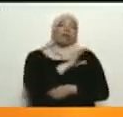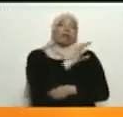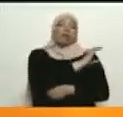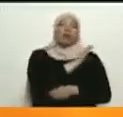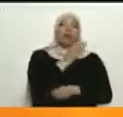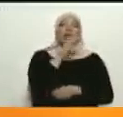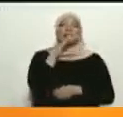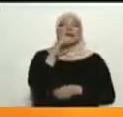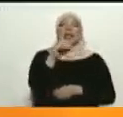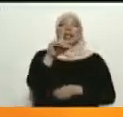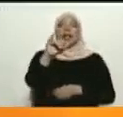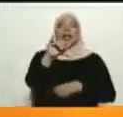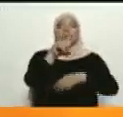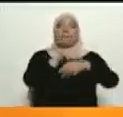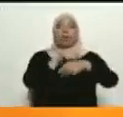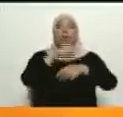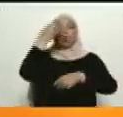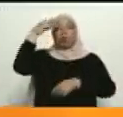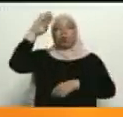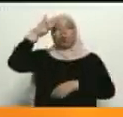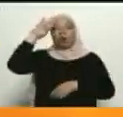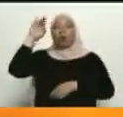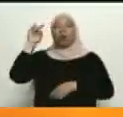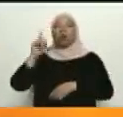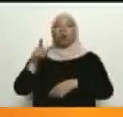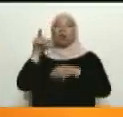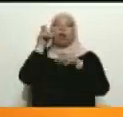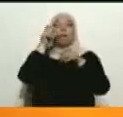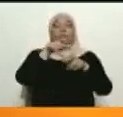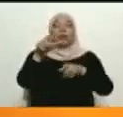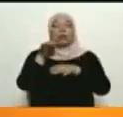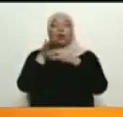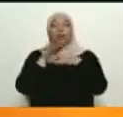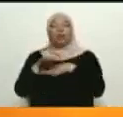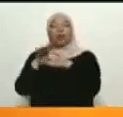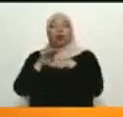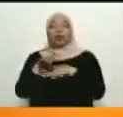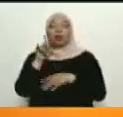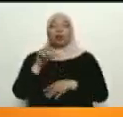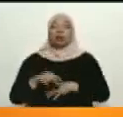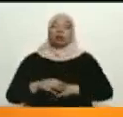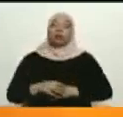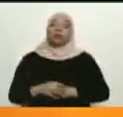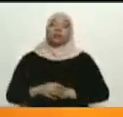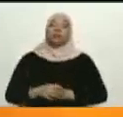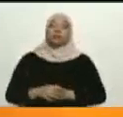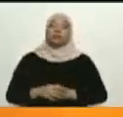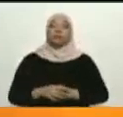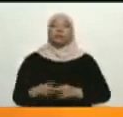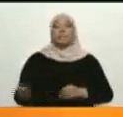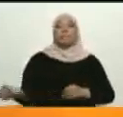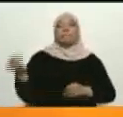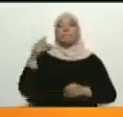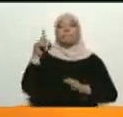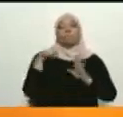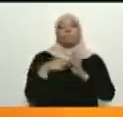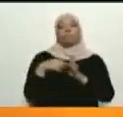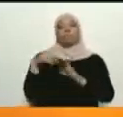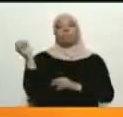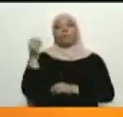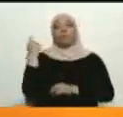a nivel nacional para resguardar a los ciudadanos Y por supuesto hubo más de mil traslados en ambulancias